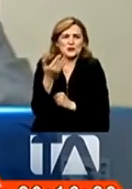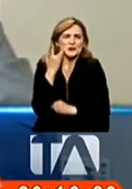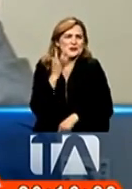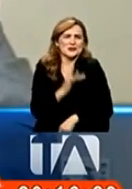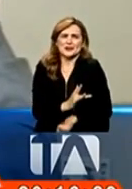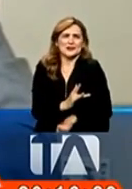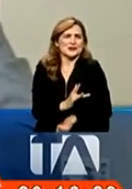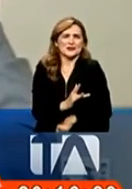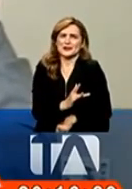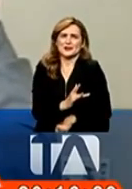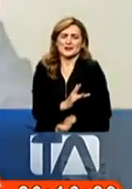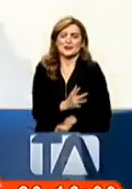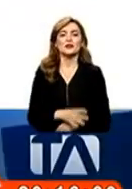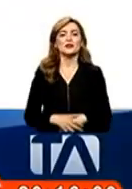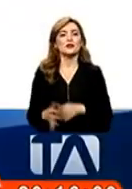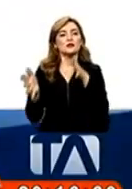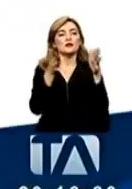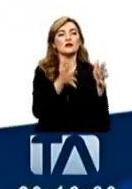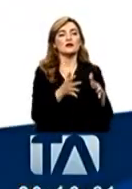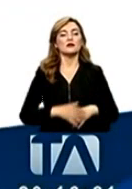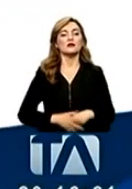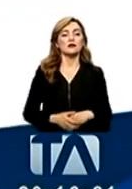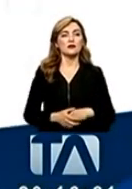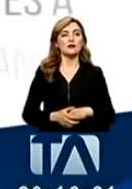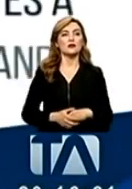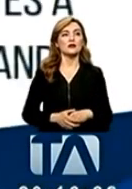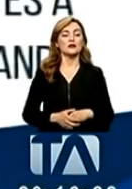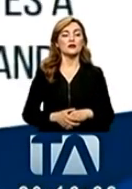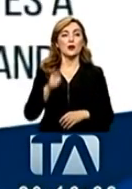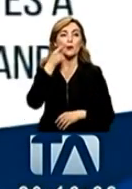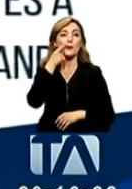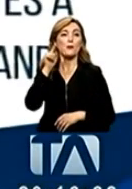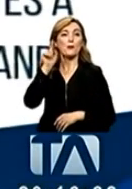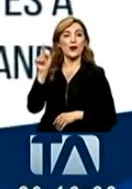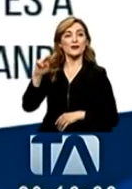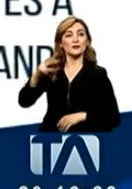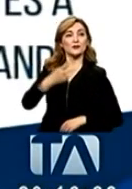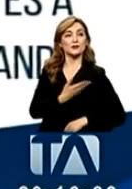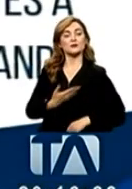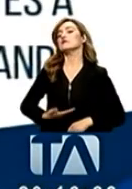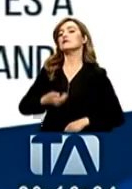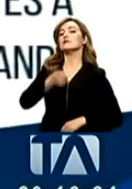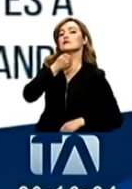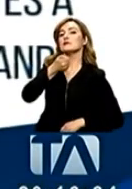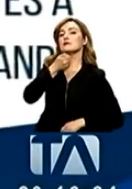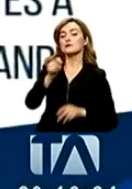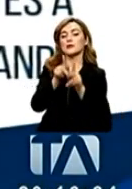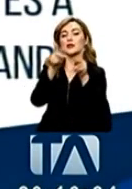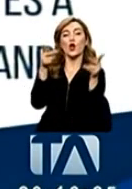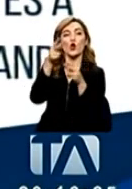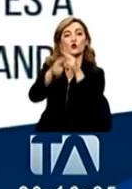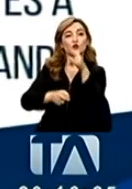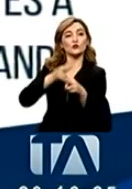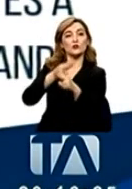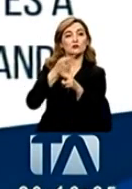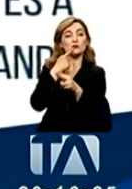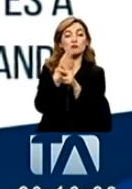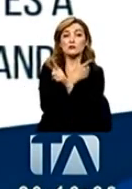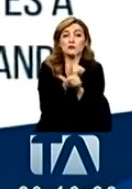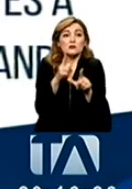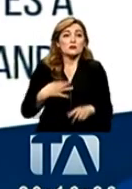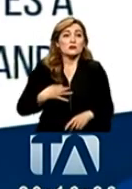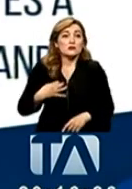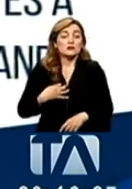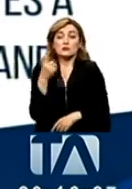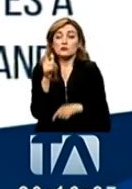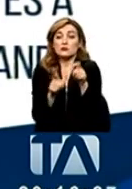y eso ningún programa dura tanto. Y mientras Leonardo Vicuña, padre de la vicepresidenta, en una entrevista concedida a Diario El Universo, reconoció que libre y voluntariamente al